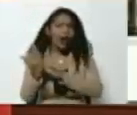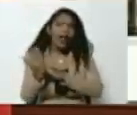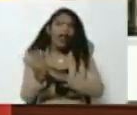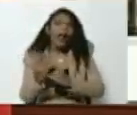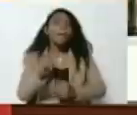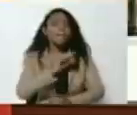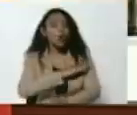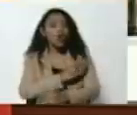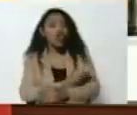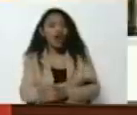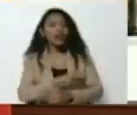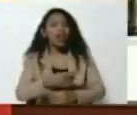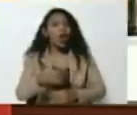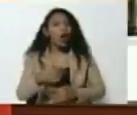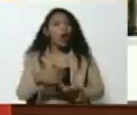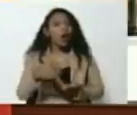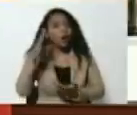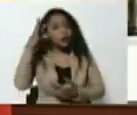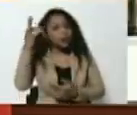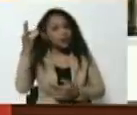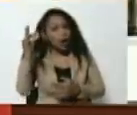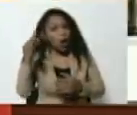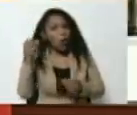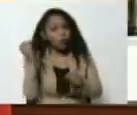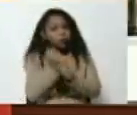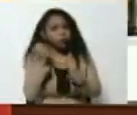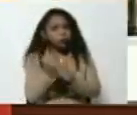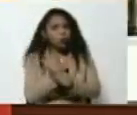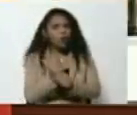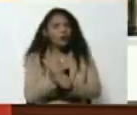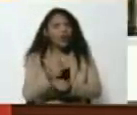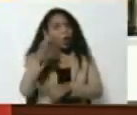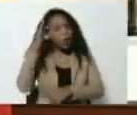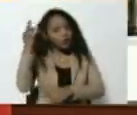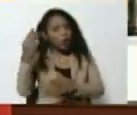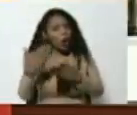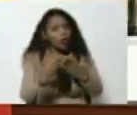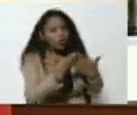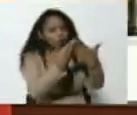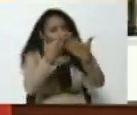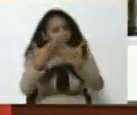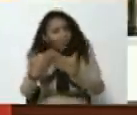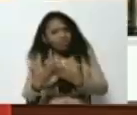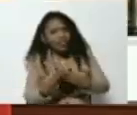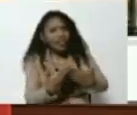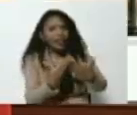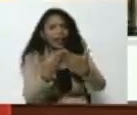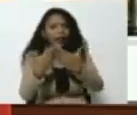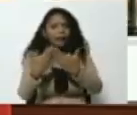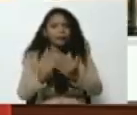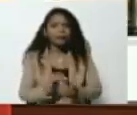de los consejos obreros, el poder de los consejos estudiantiles.